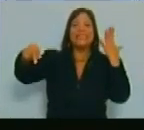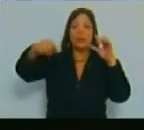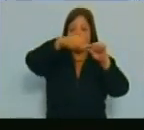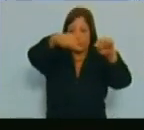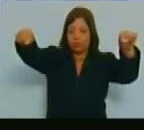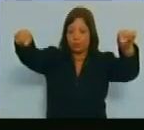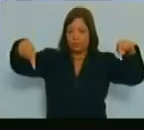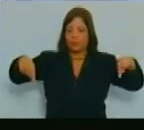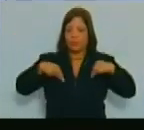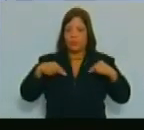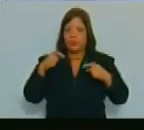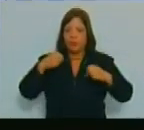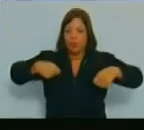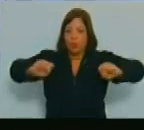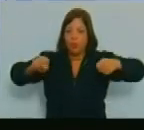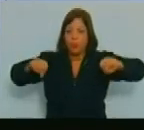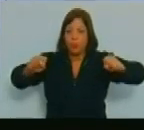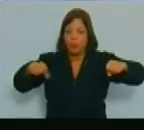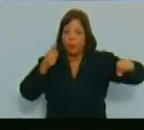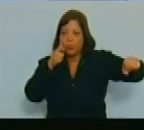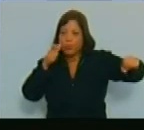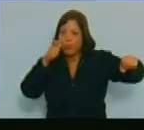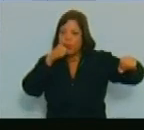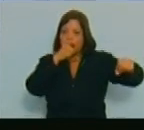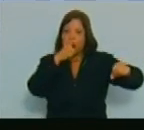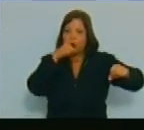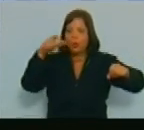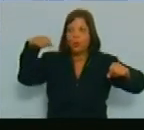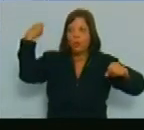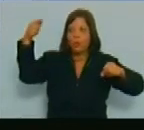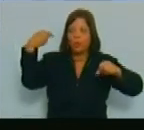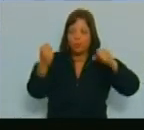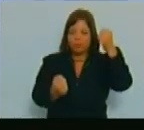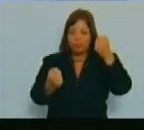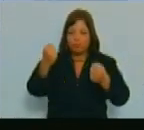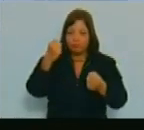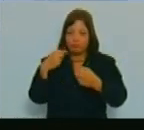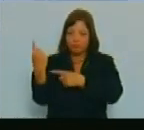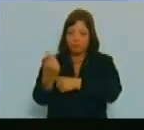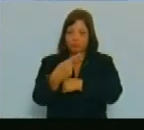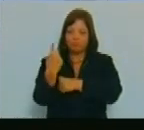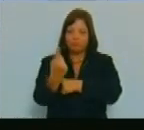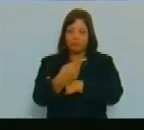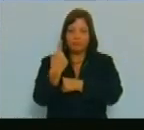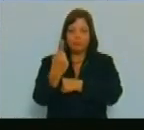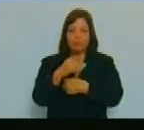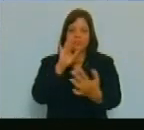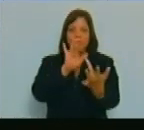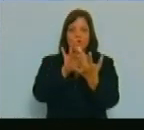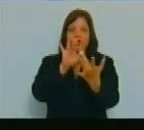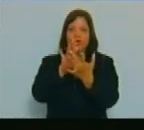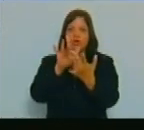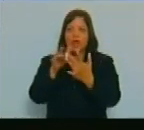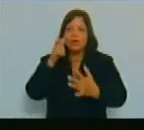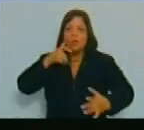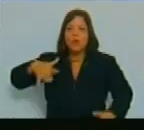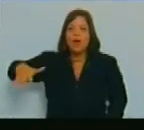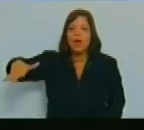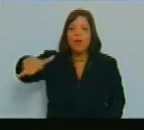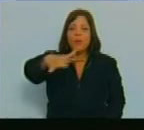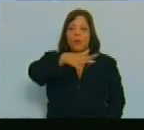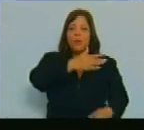un patrullaje con interacción de proximidad de contacto con el pueblo